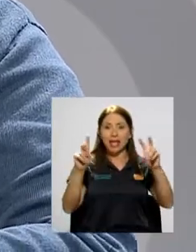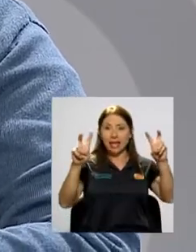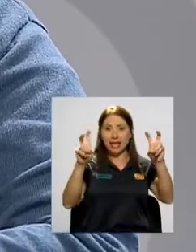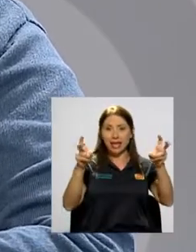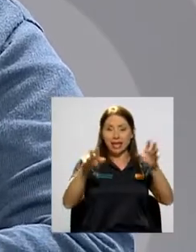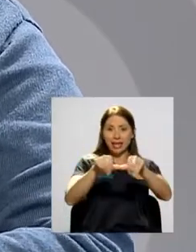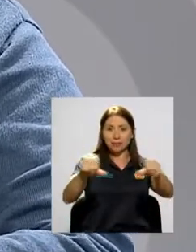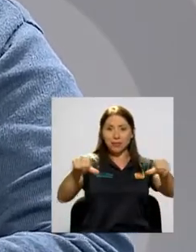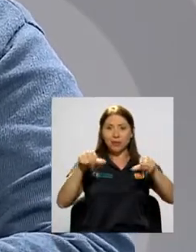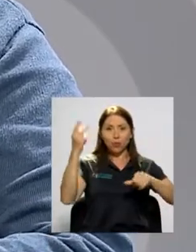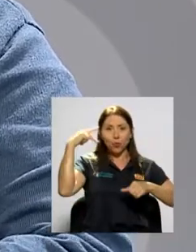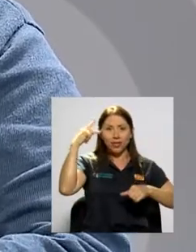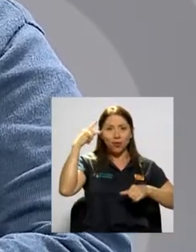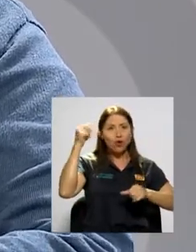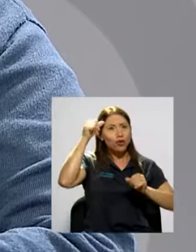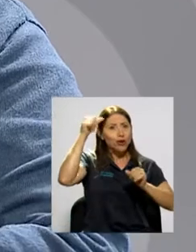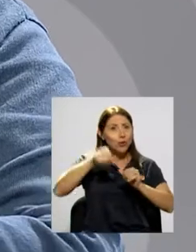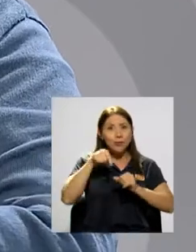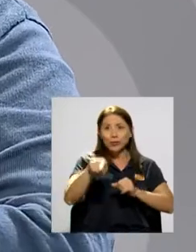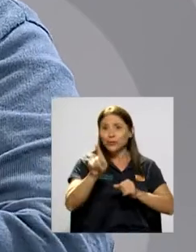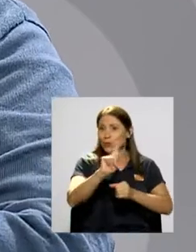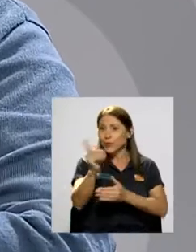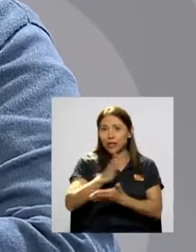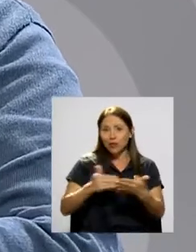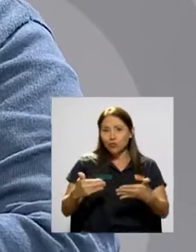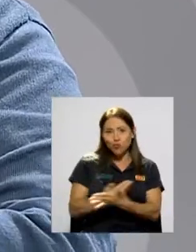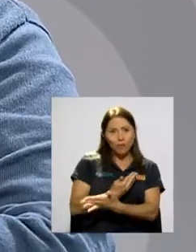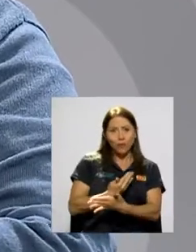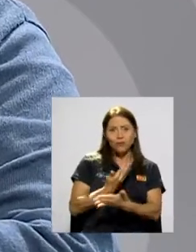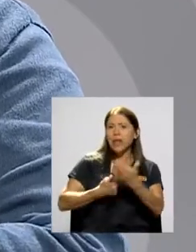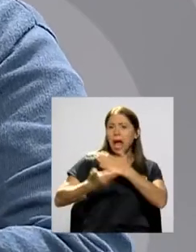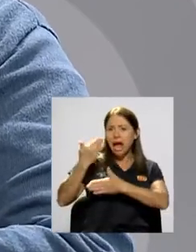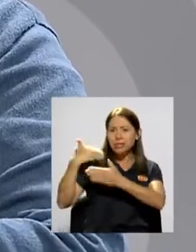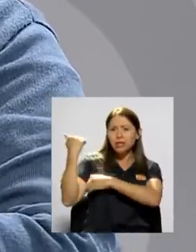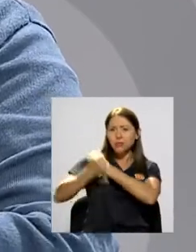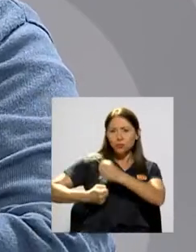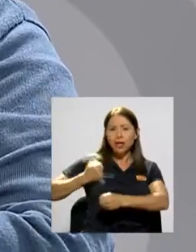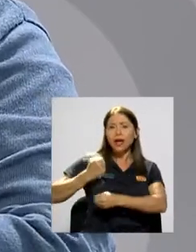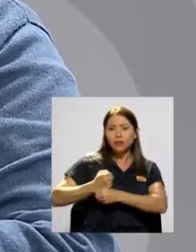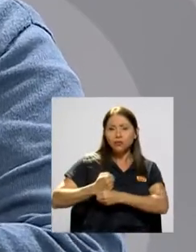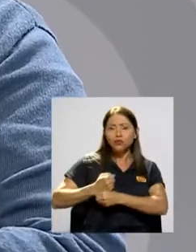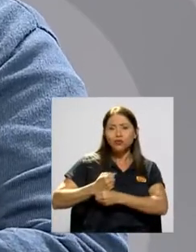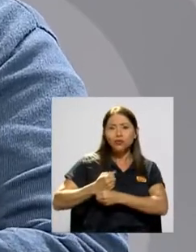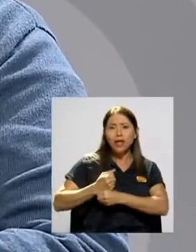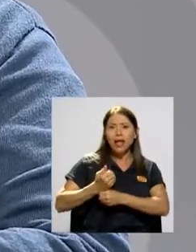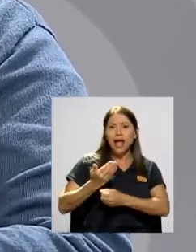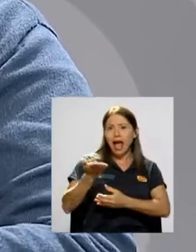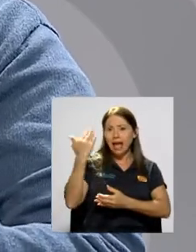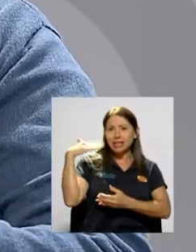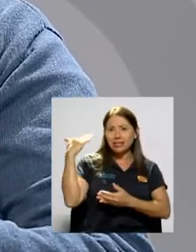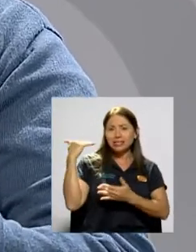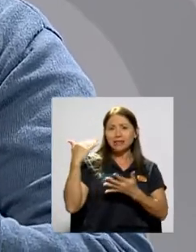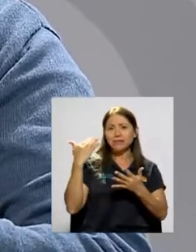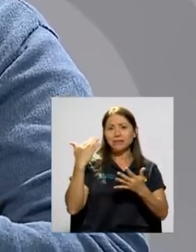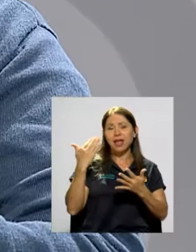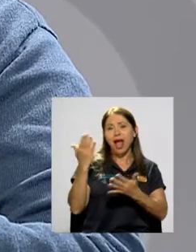político. Recordemos que no es novedad, que ya desde hace algunos años, ¿verdad? Desde hace algunas legislaturas,